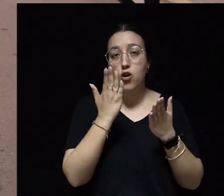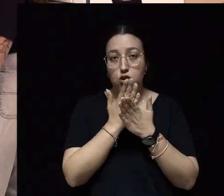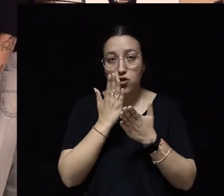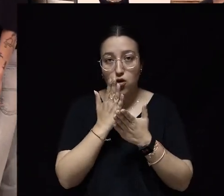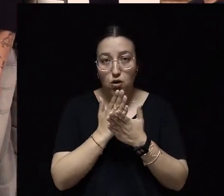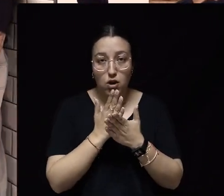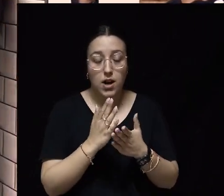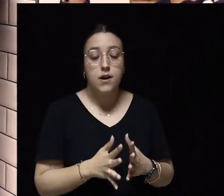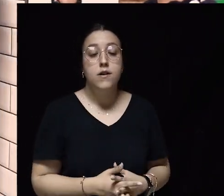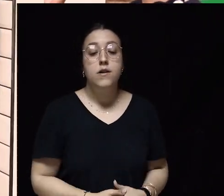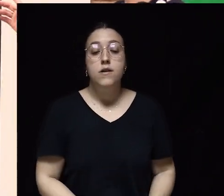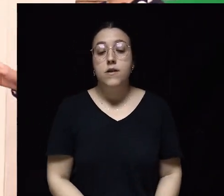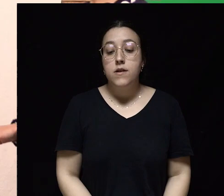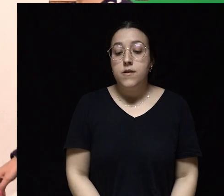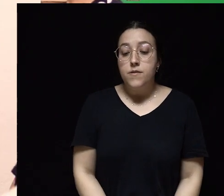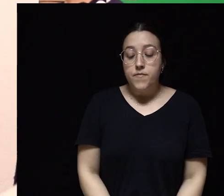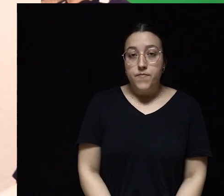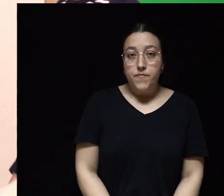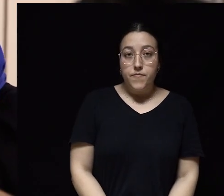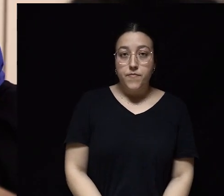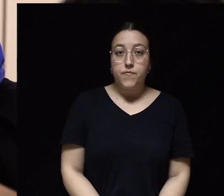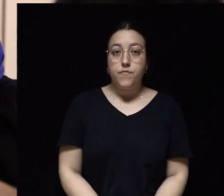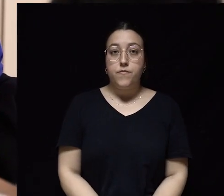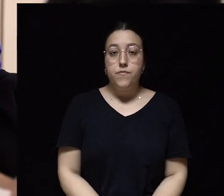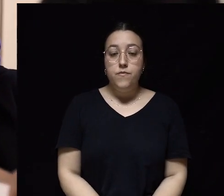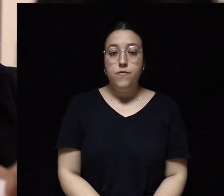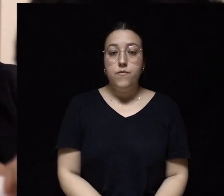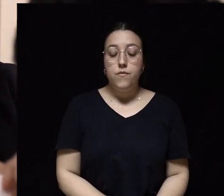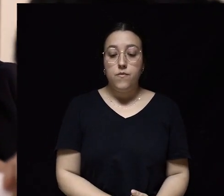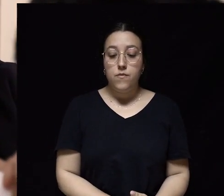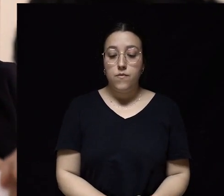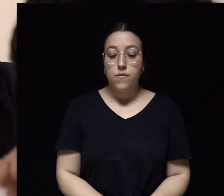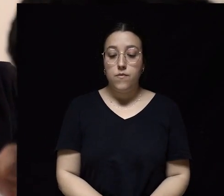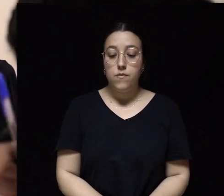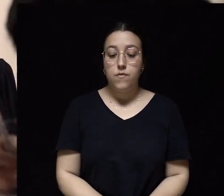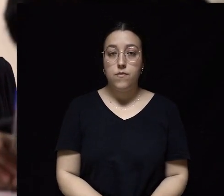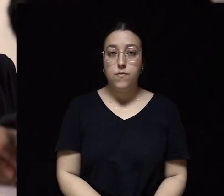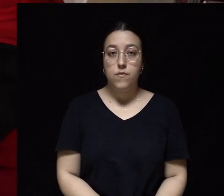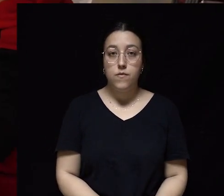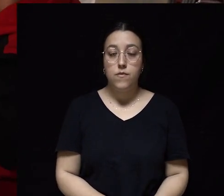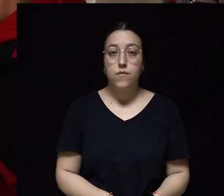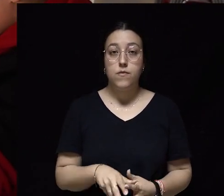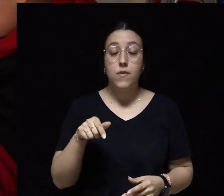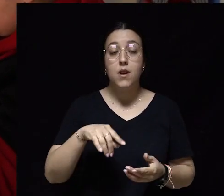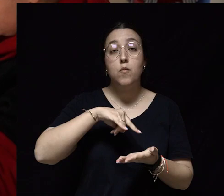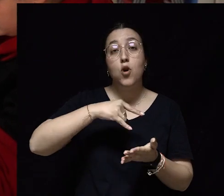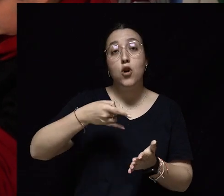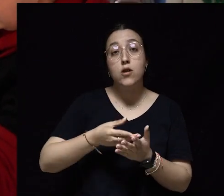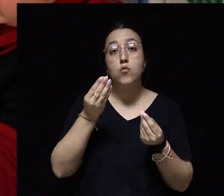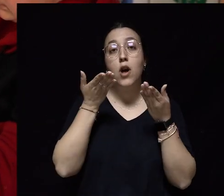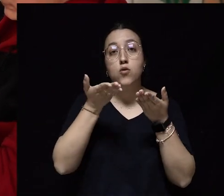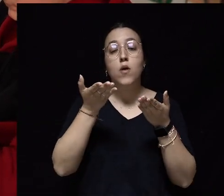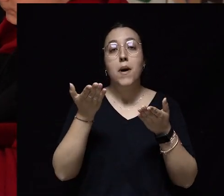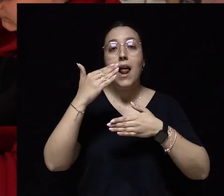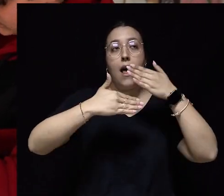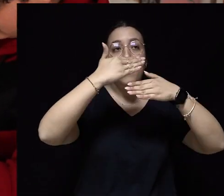drama educativo en el colectivo gitano producen y cronifican las aptitudes por las que vamos en aceleración progresiva